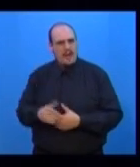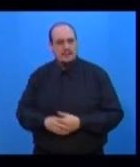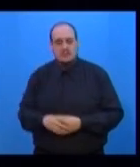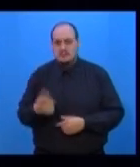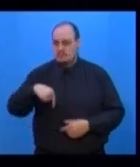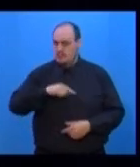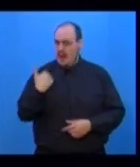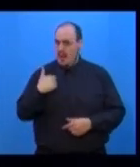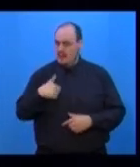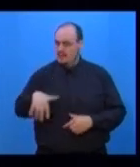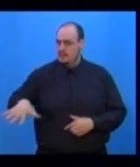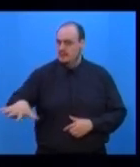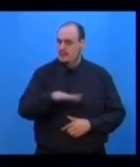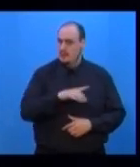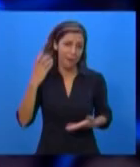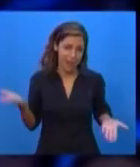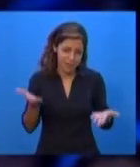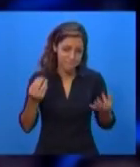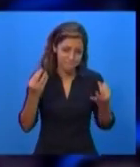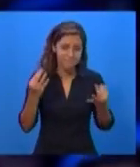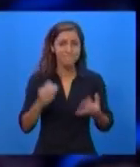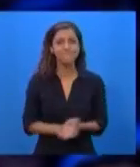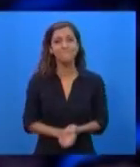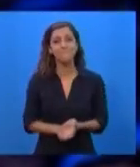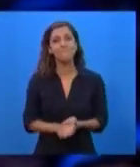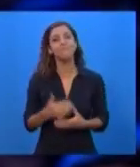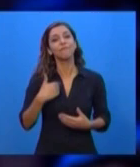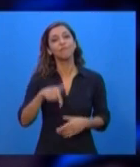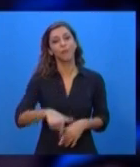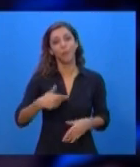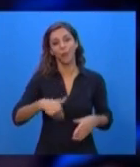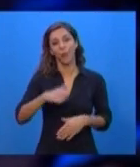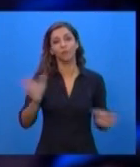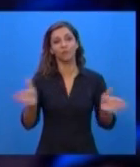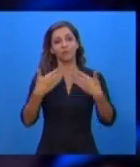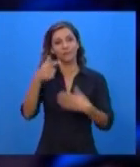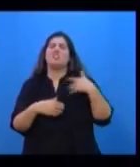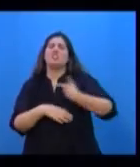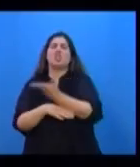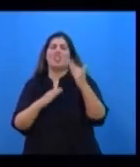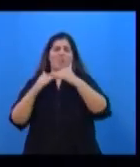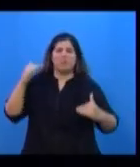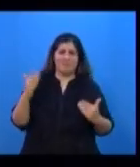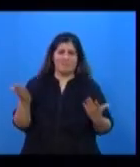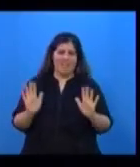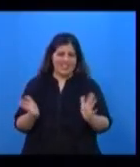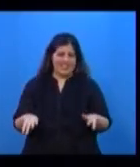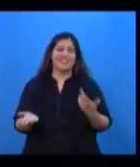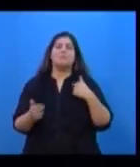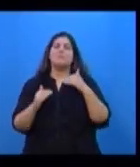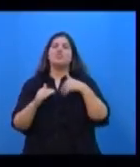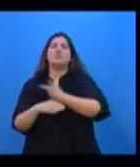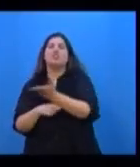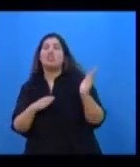y que hablan de su conducta presidenta los analistas consideran que los comicios están prácticamente decididos a favor del